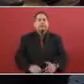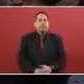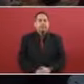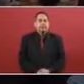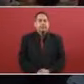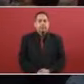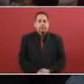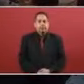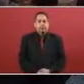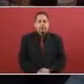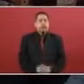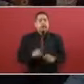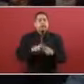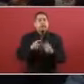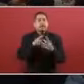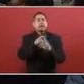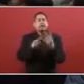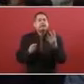las ternas.